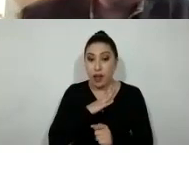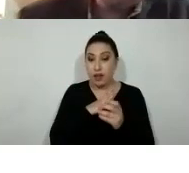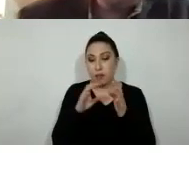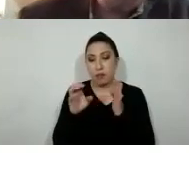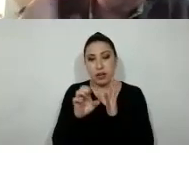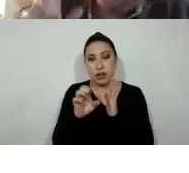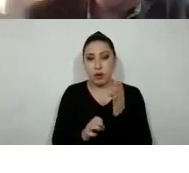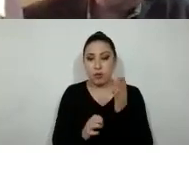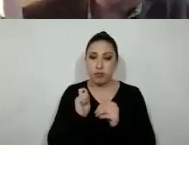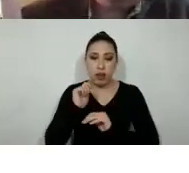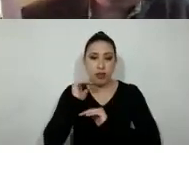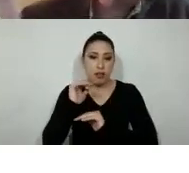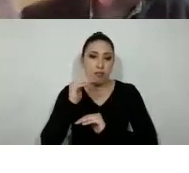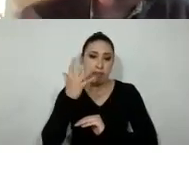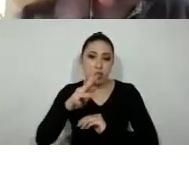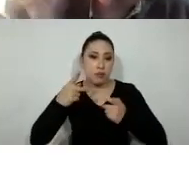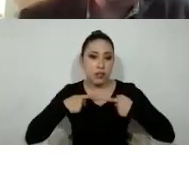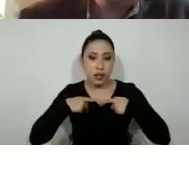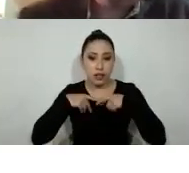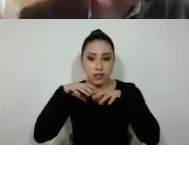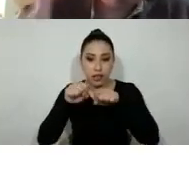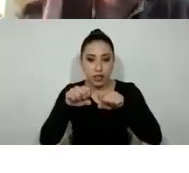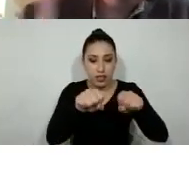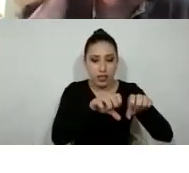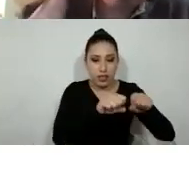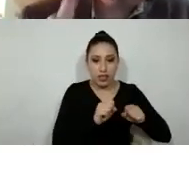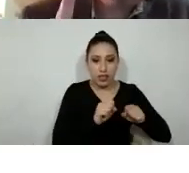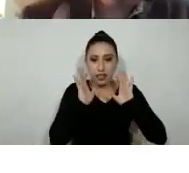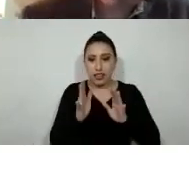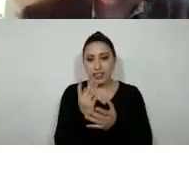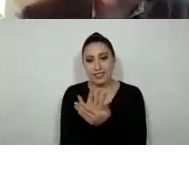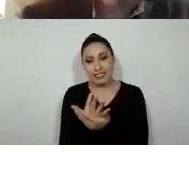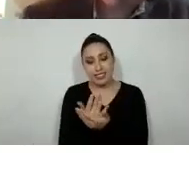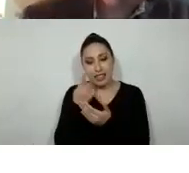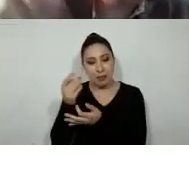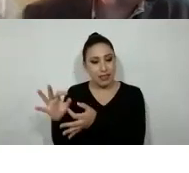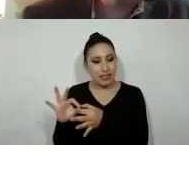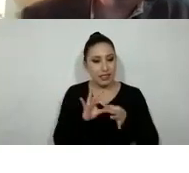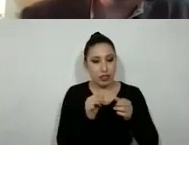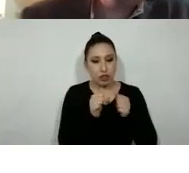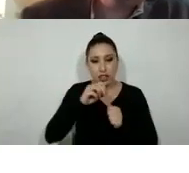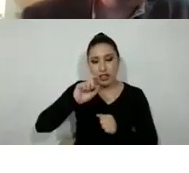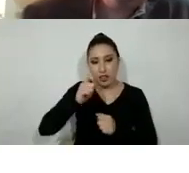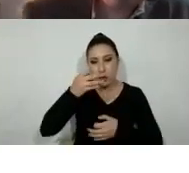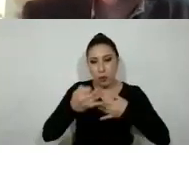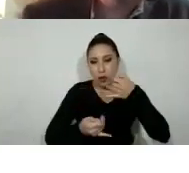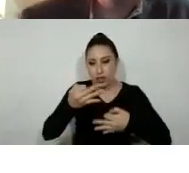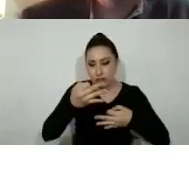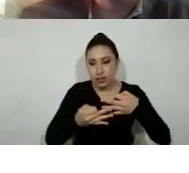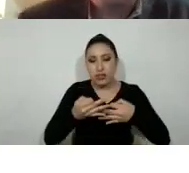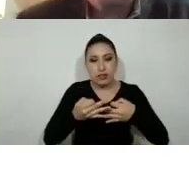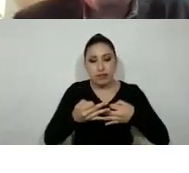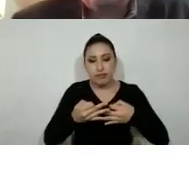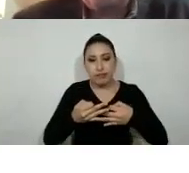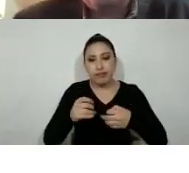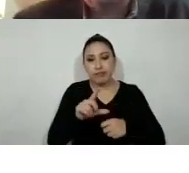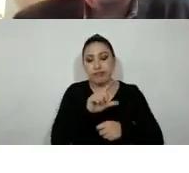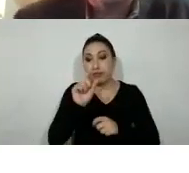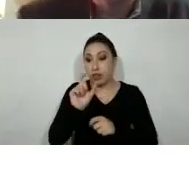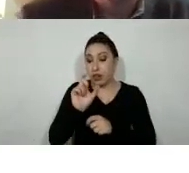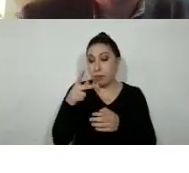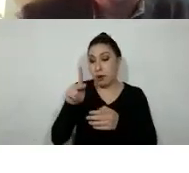juez de control, esa que sí pasa y que el fiscal decide hacer acusación y solicitar vinculación